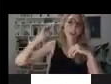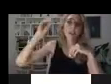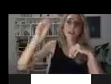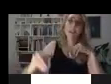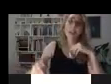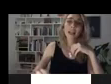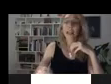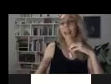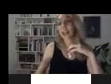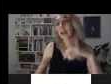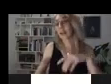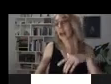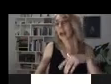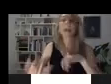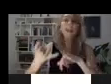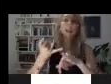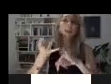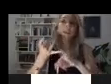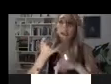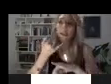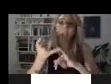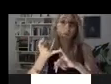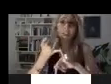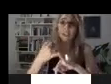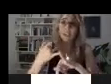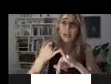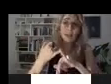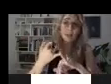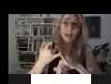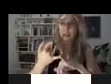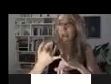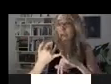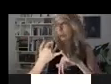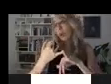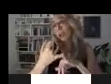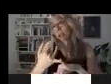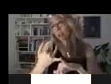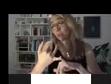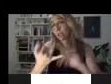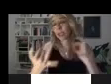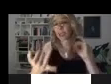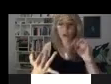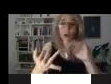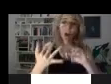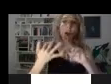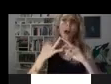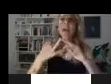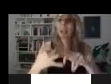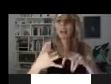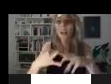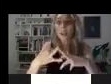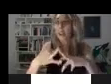que las tengo que pensar en clave a qué es lo que está, qué es lo que se está pagando por artista, por los artistas de mi